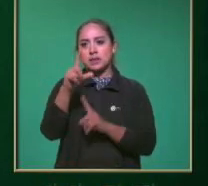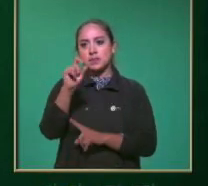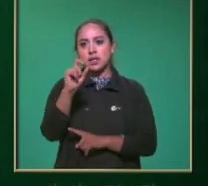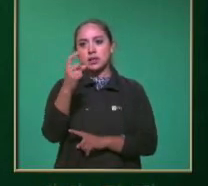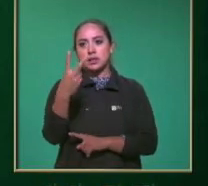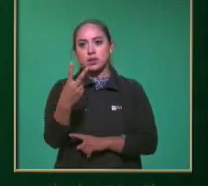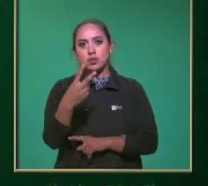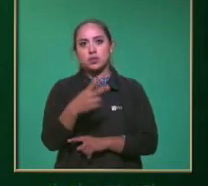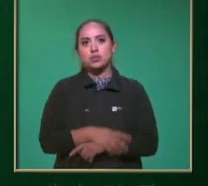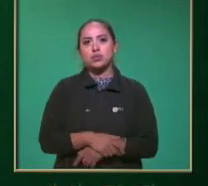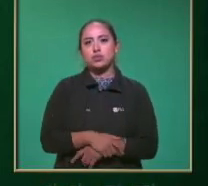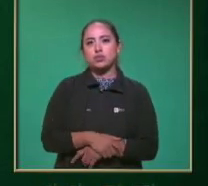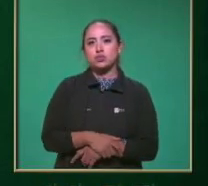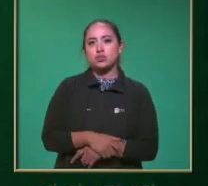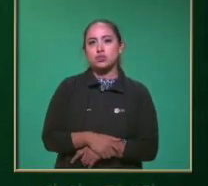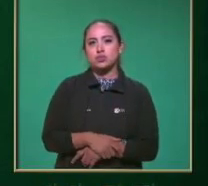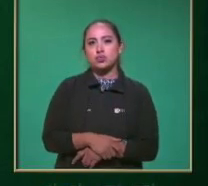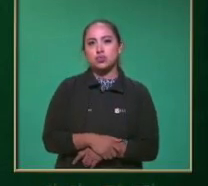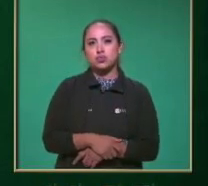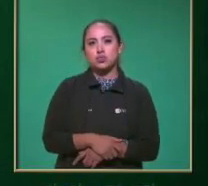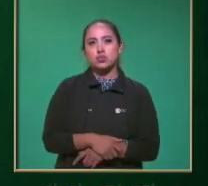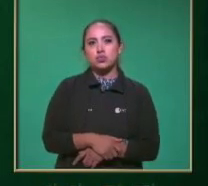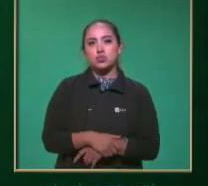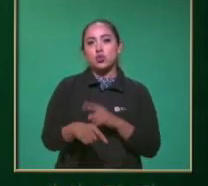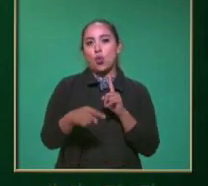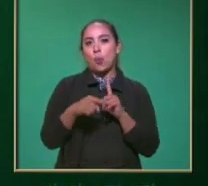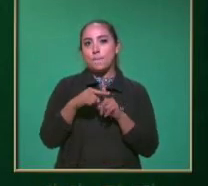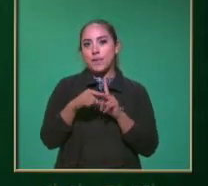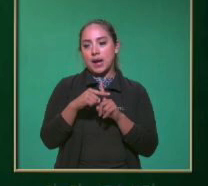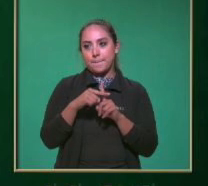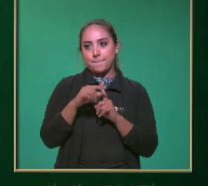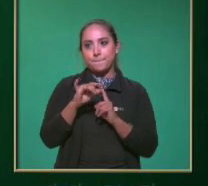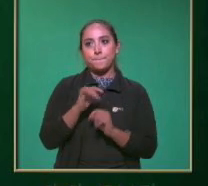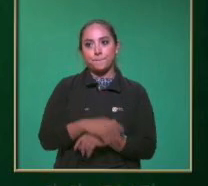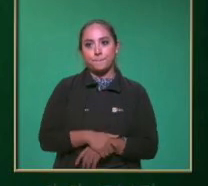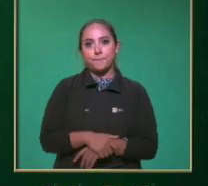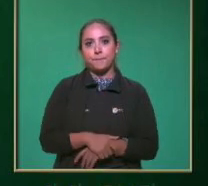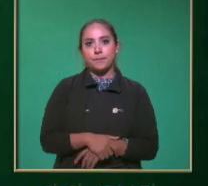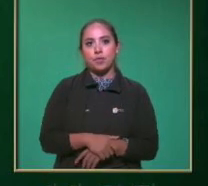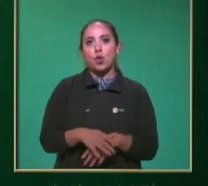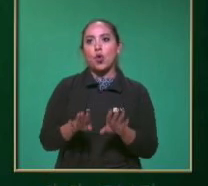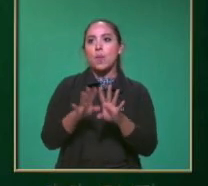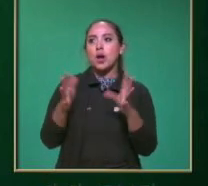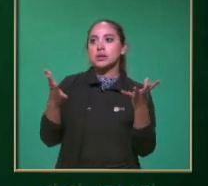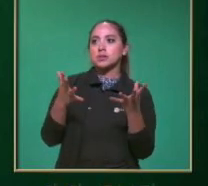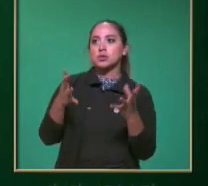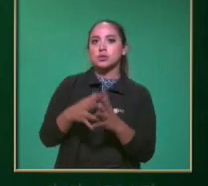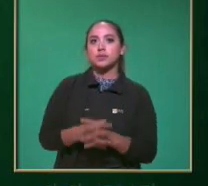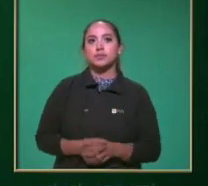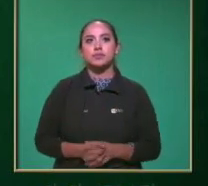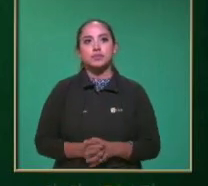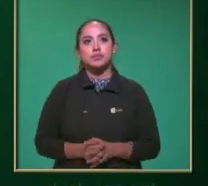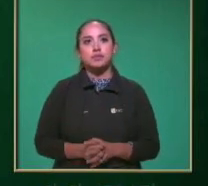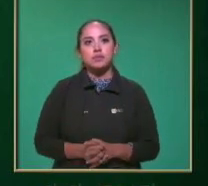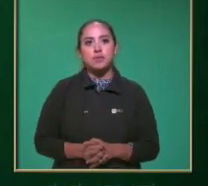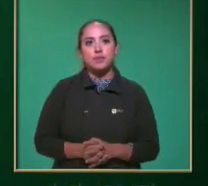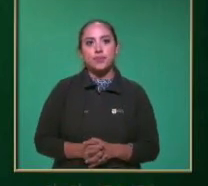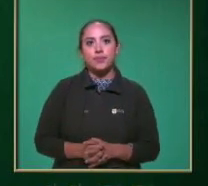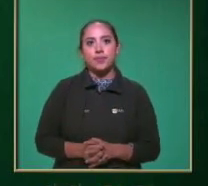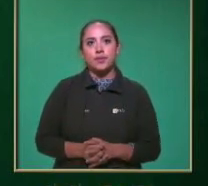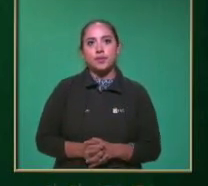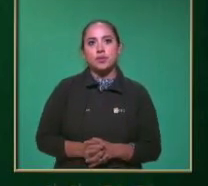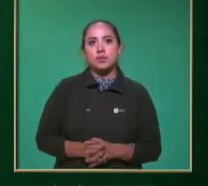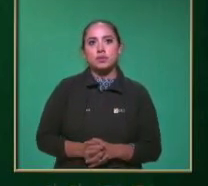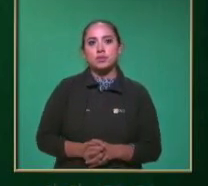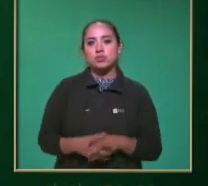22. Aquí está, es una suma. Pero ¿cómo hacemos esa suma? Bueno, pues primero sumamos